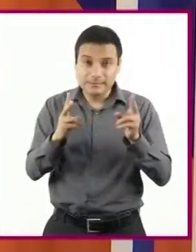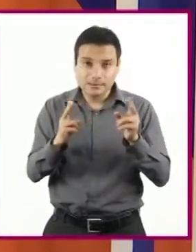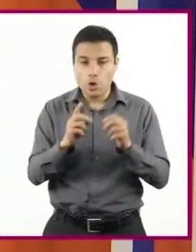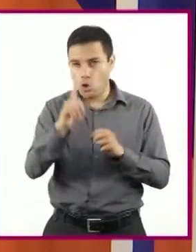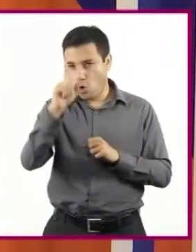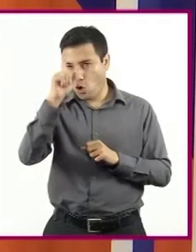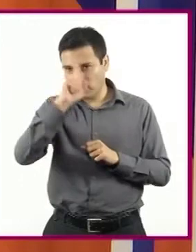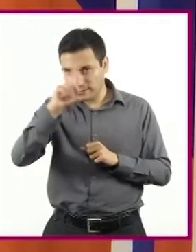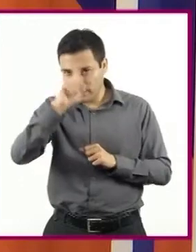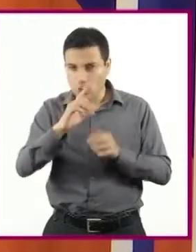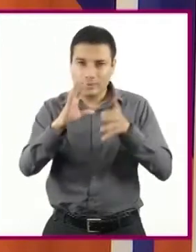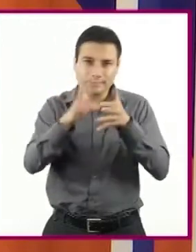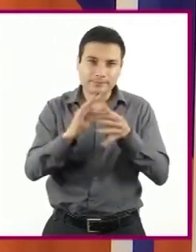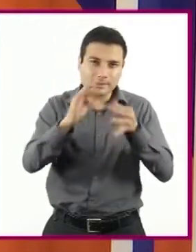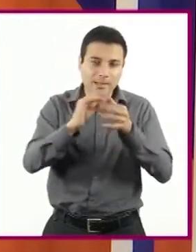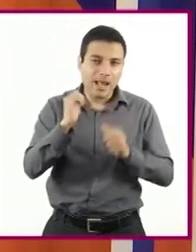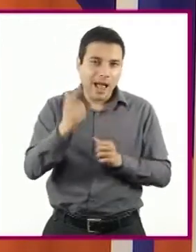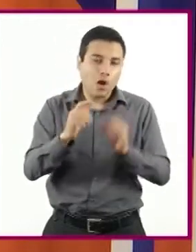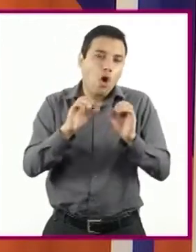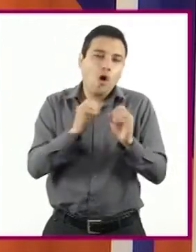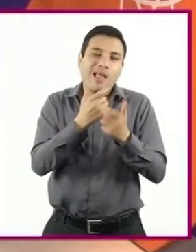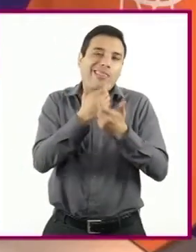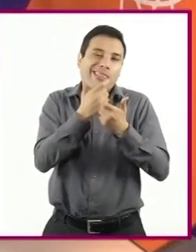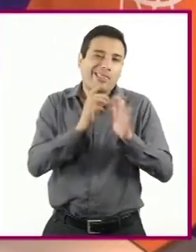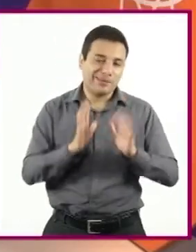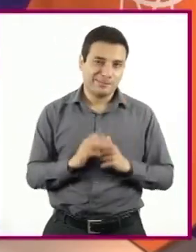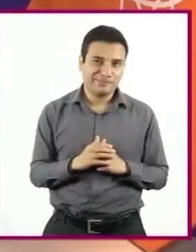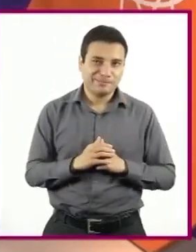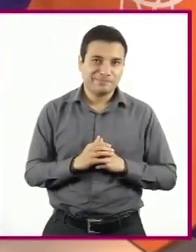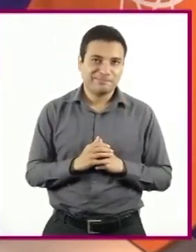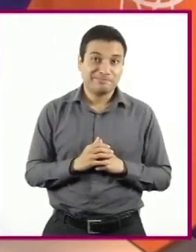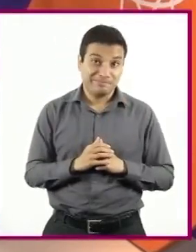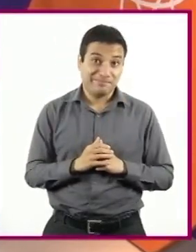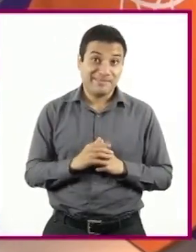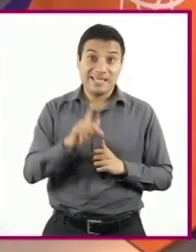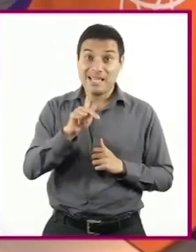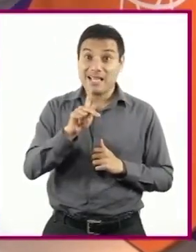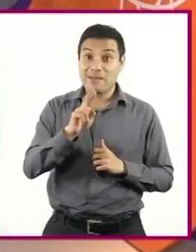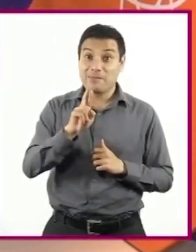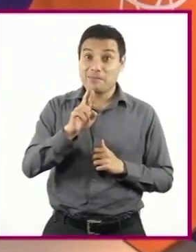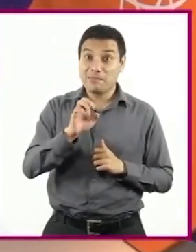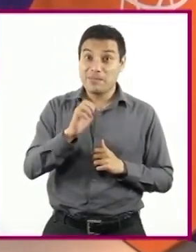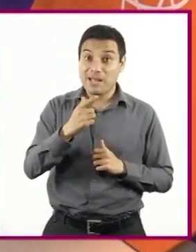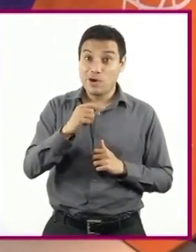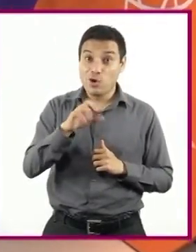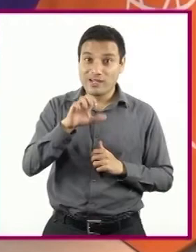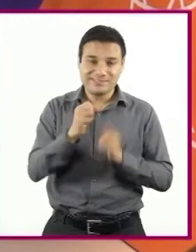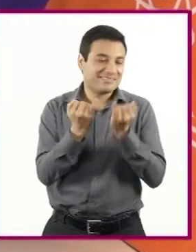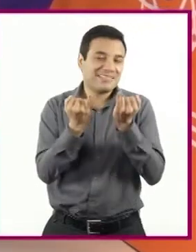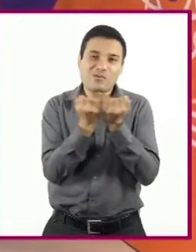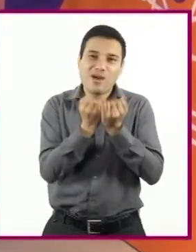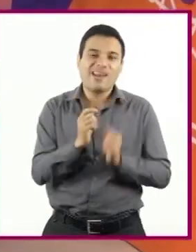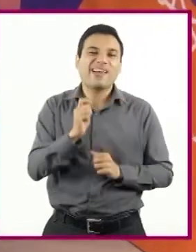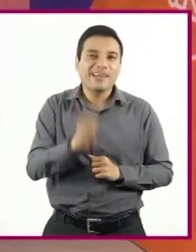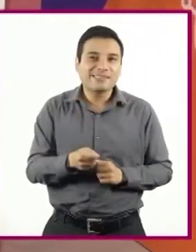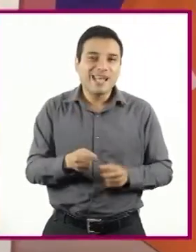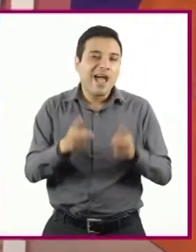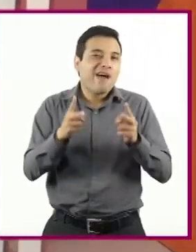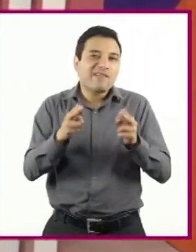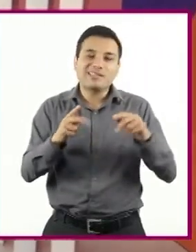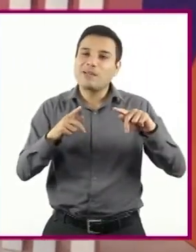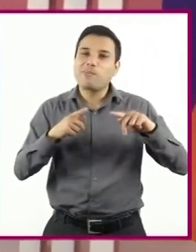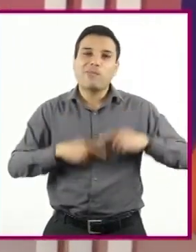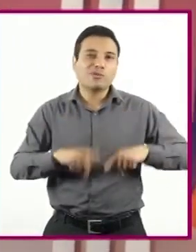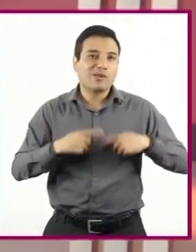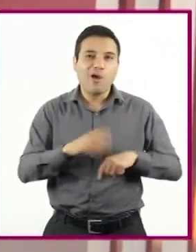consejo o simplemente hacer graciosa una situación. Los pregones no se quedan atrás, ya que se tratan de frases que se pregonan,